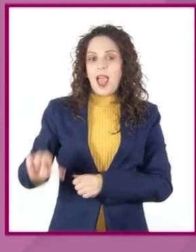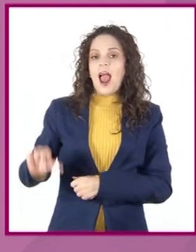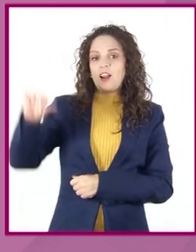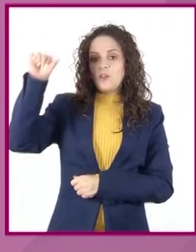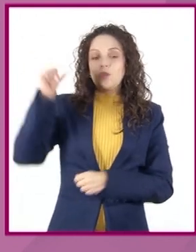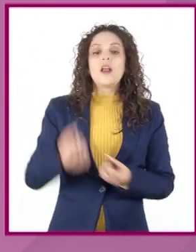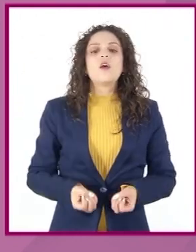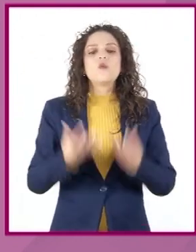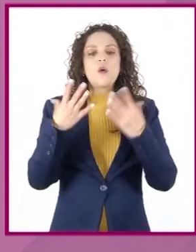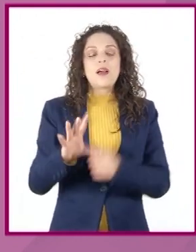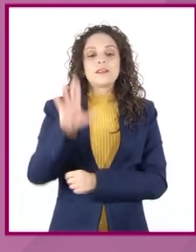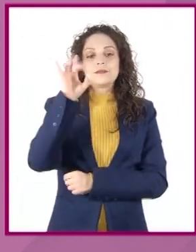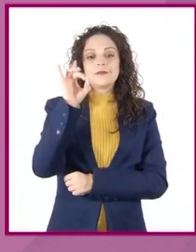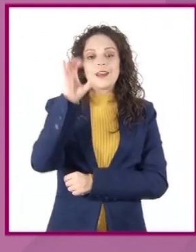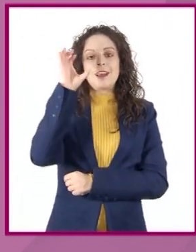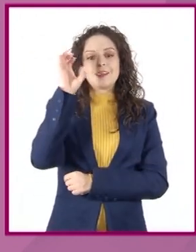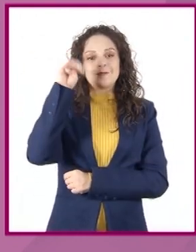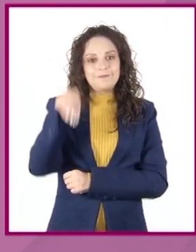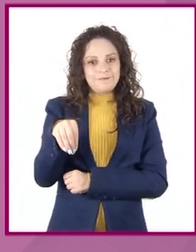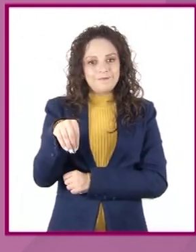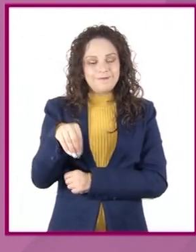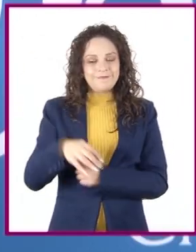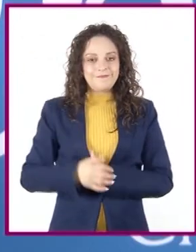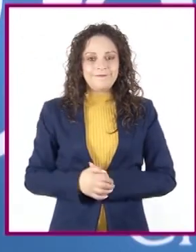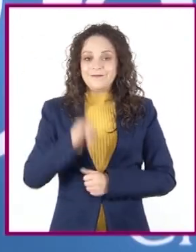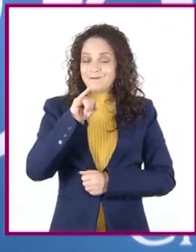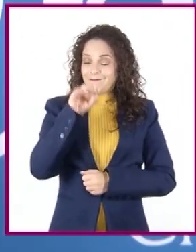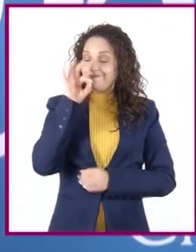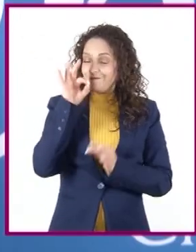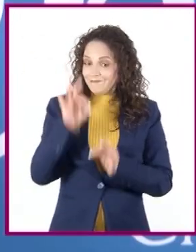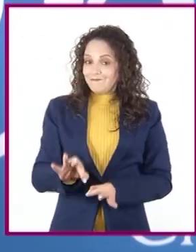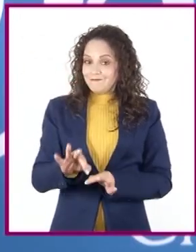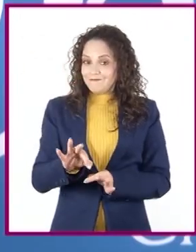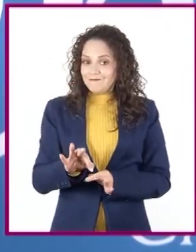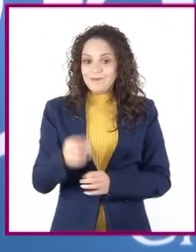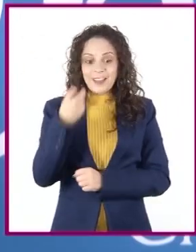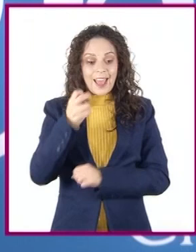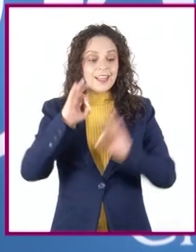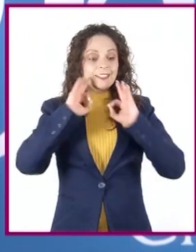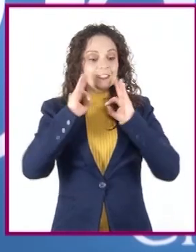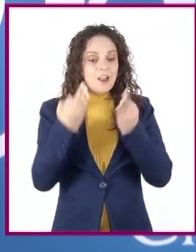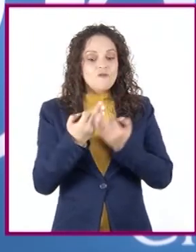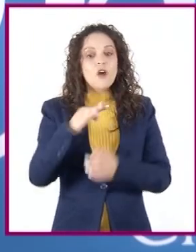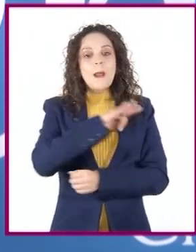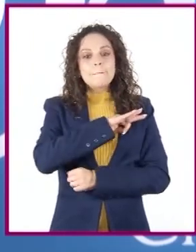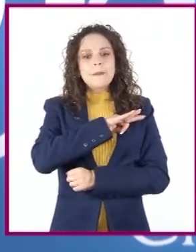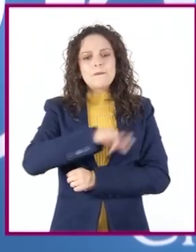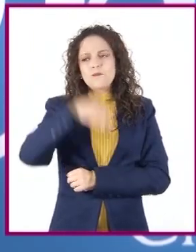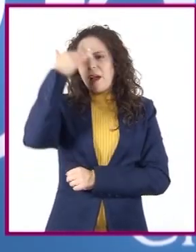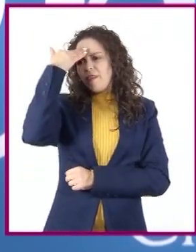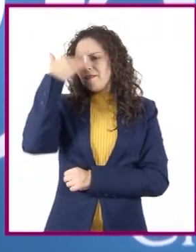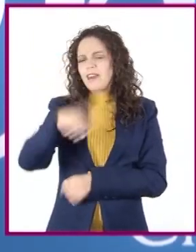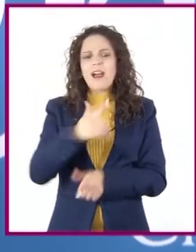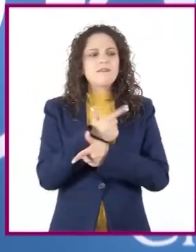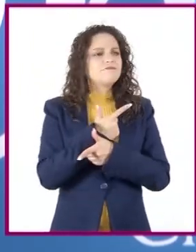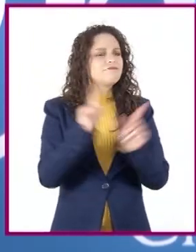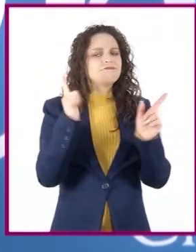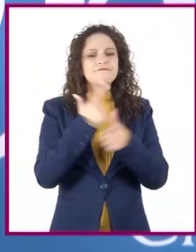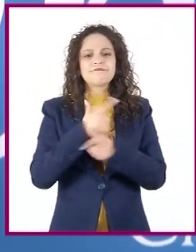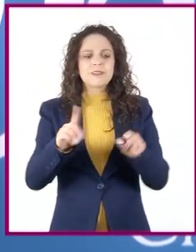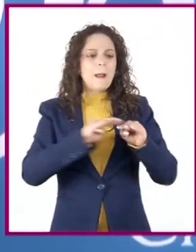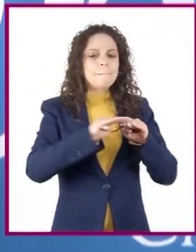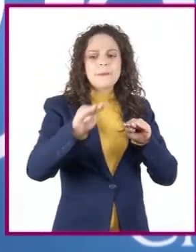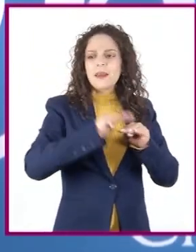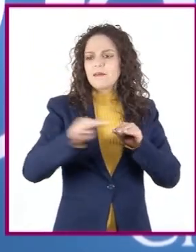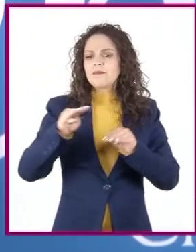30 centímetros. Correcto. De esta forma, podemos obtener cualquier medida de un